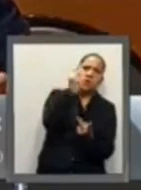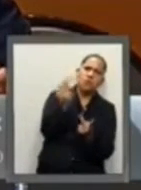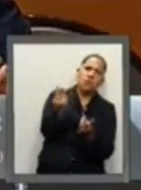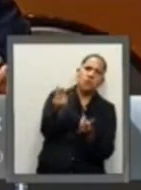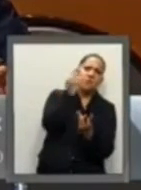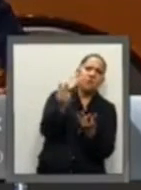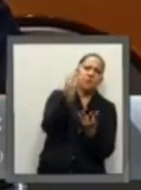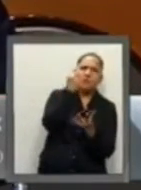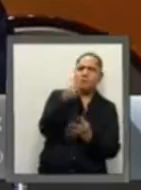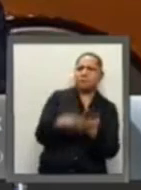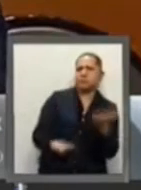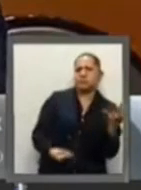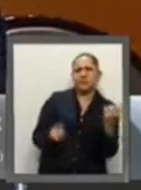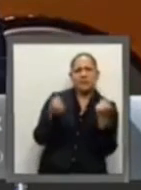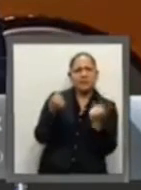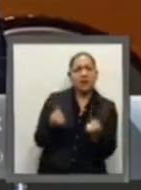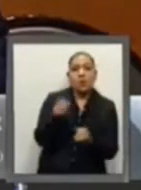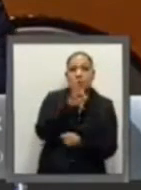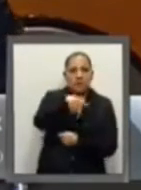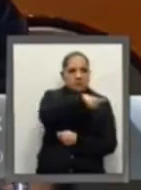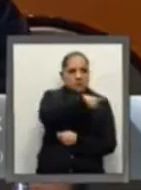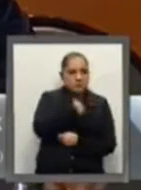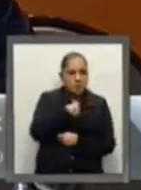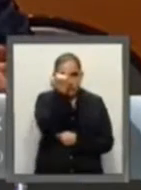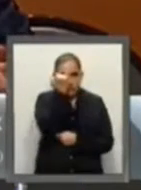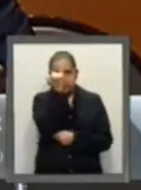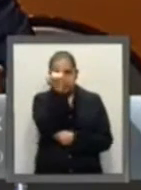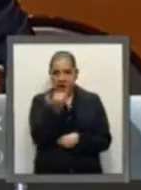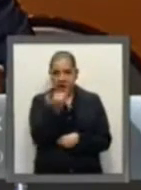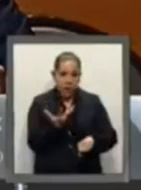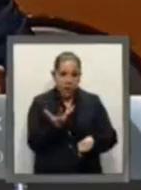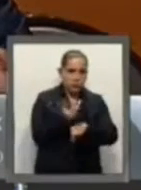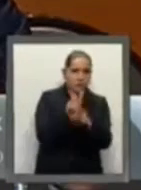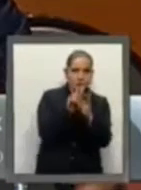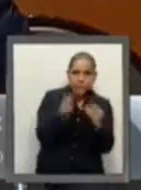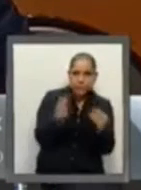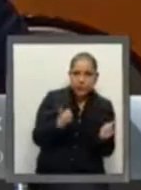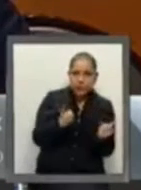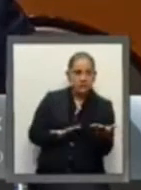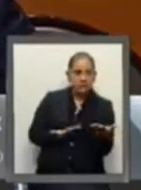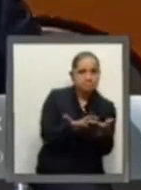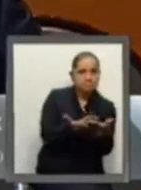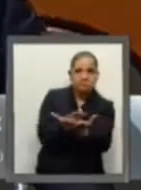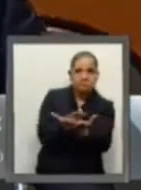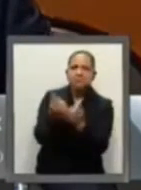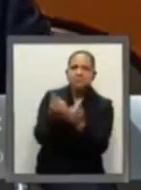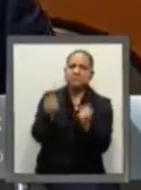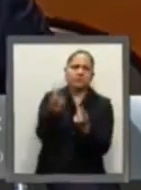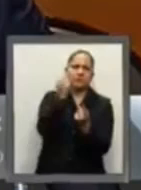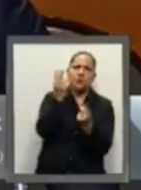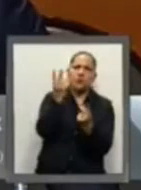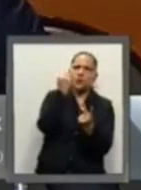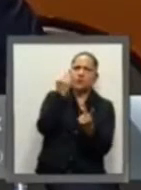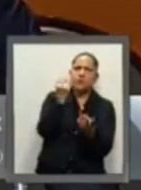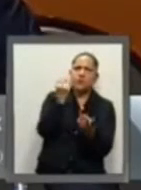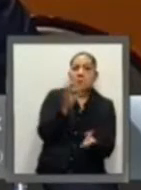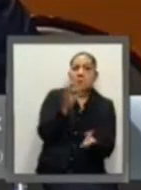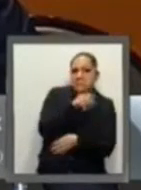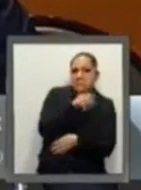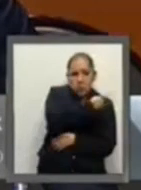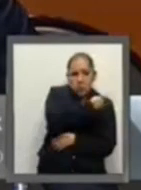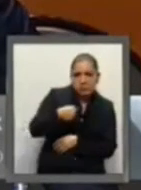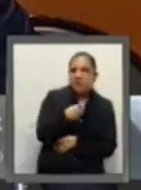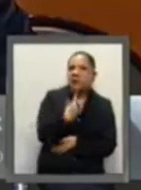cual se hagan planteamientos de solución y cualquier asunto de tránsito legislativo como sería acordar